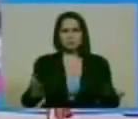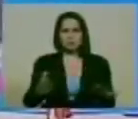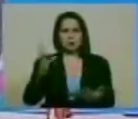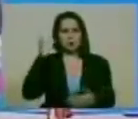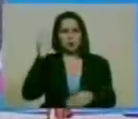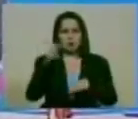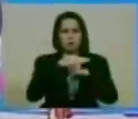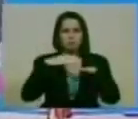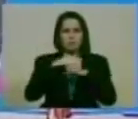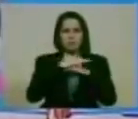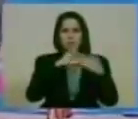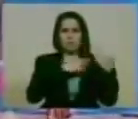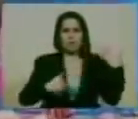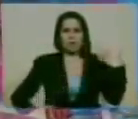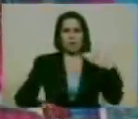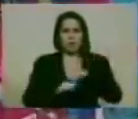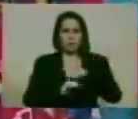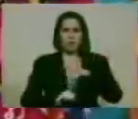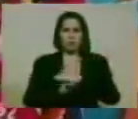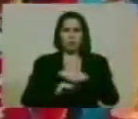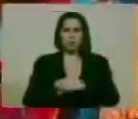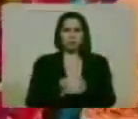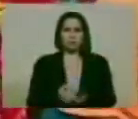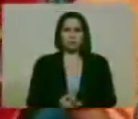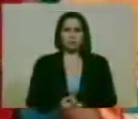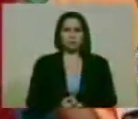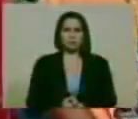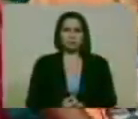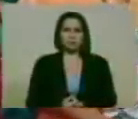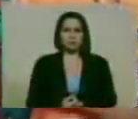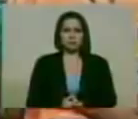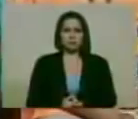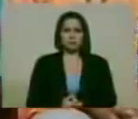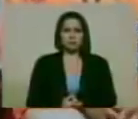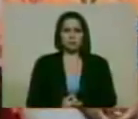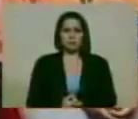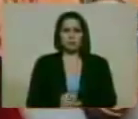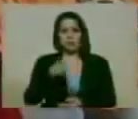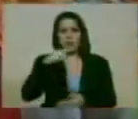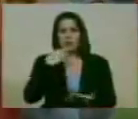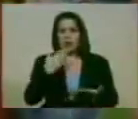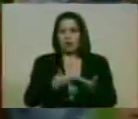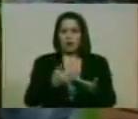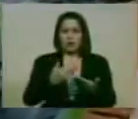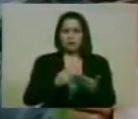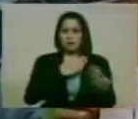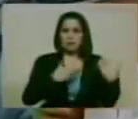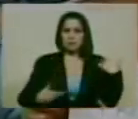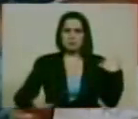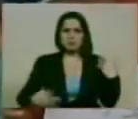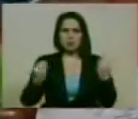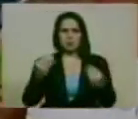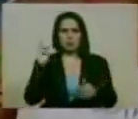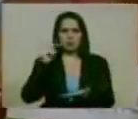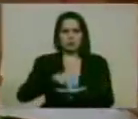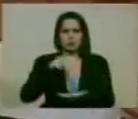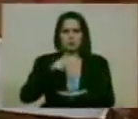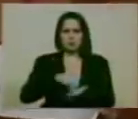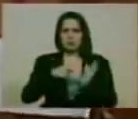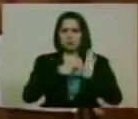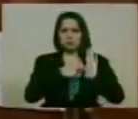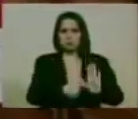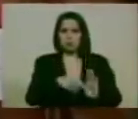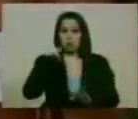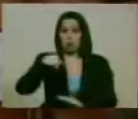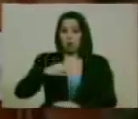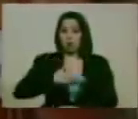en esta dirección, joven defensora de nuestros derechos. Agradeciendo así, presidente, la participación protagónica que hoy